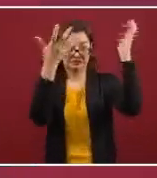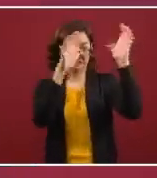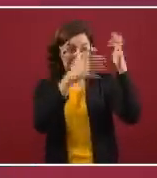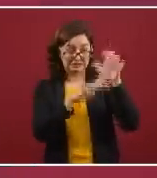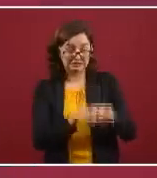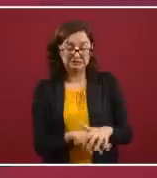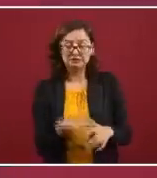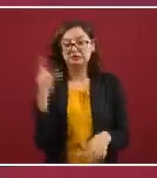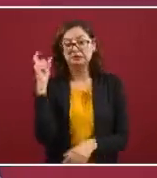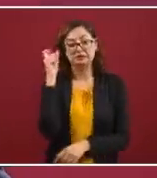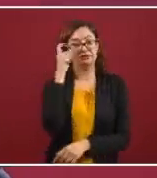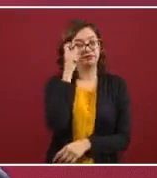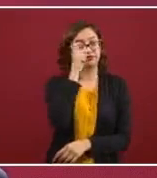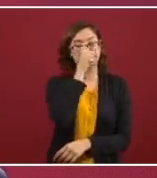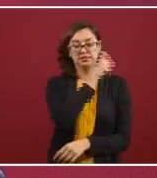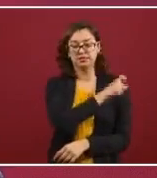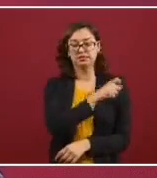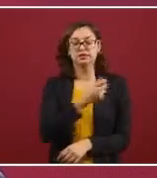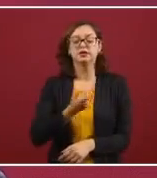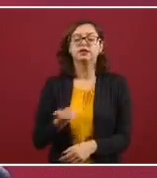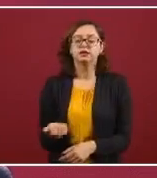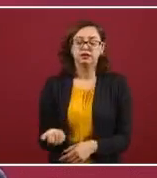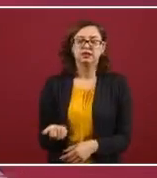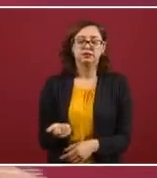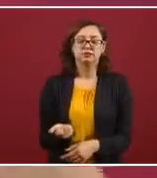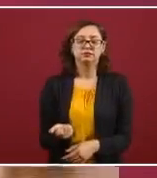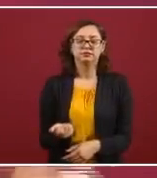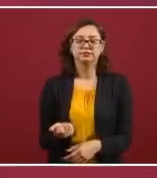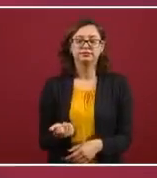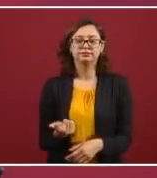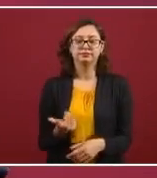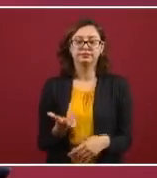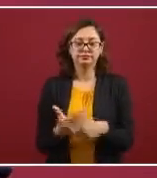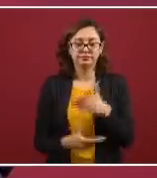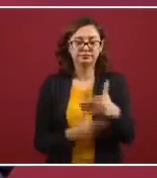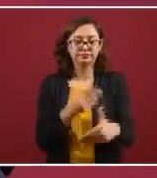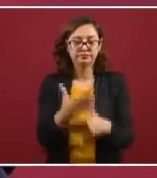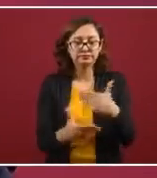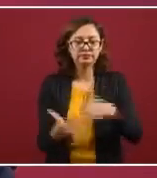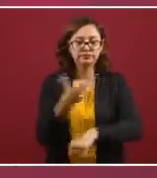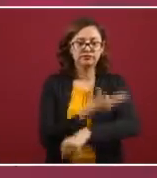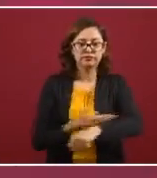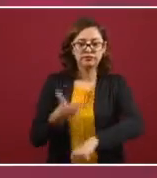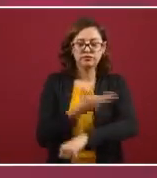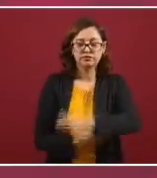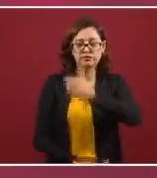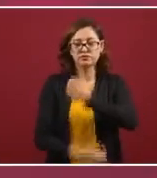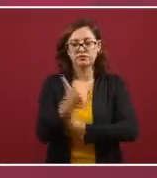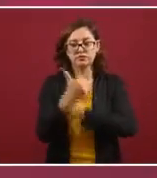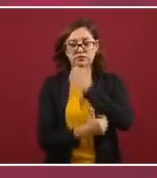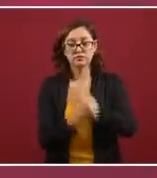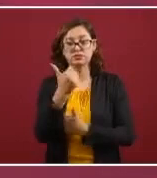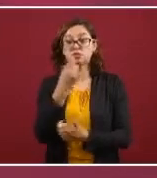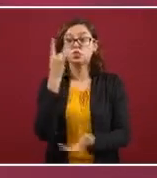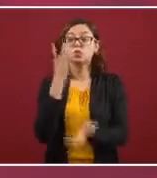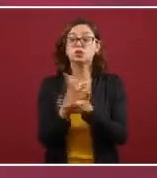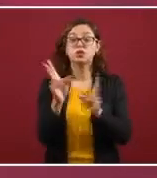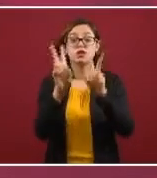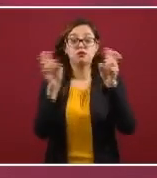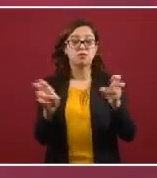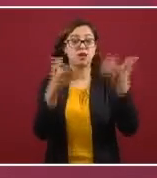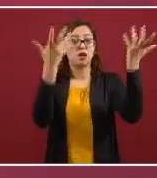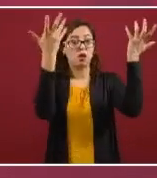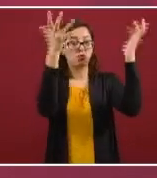bastante complicada. Y ahí, a pesar de que se hizo un proceso de licitación solamente para la